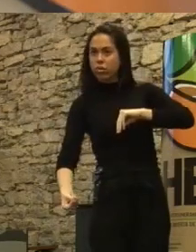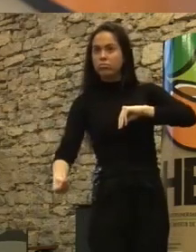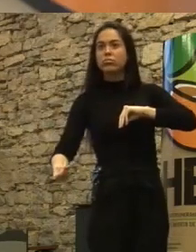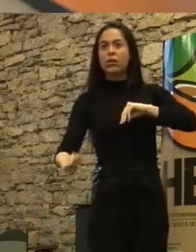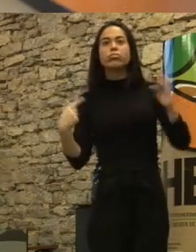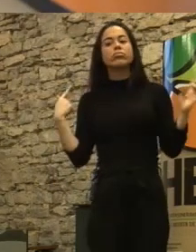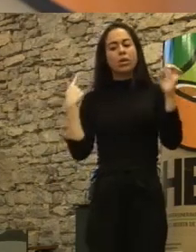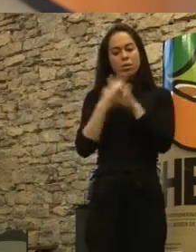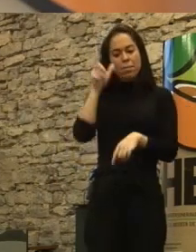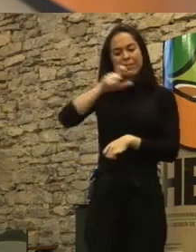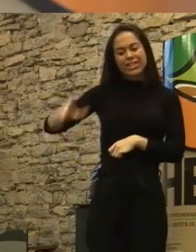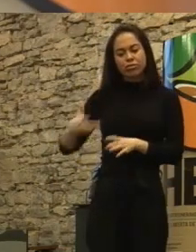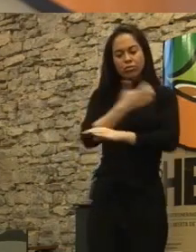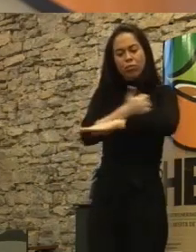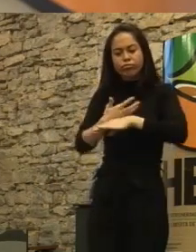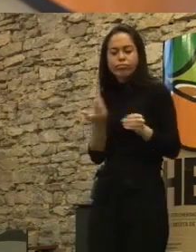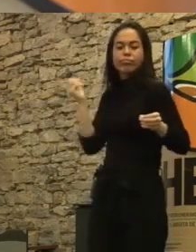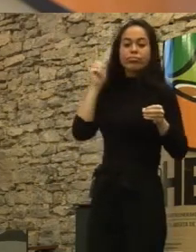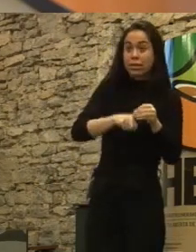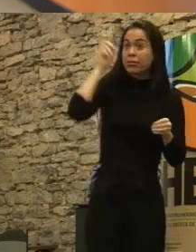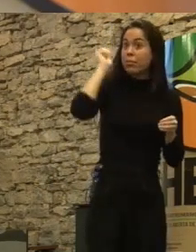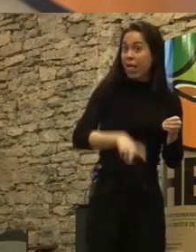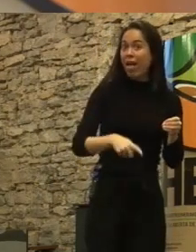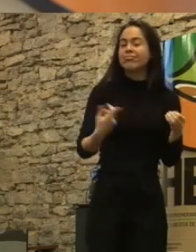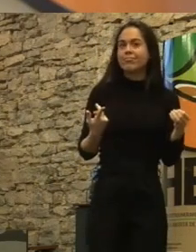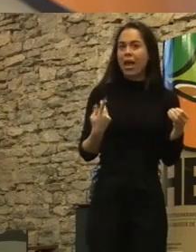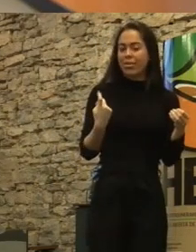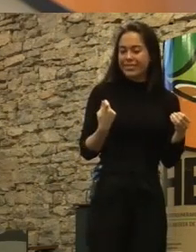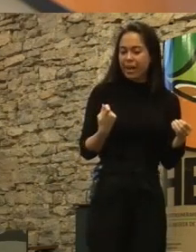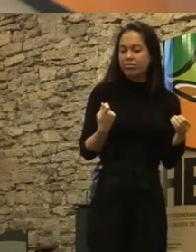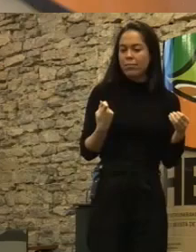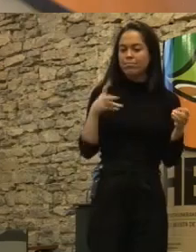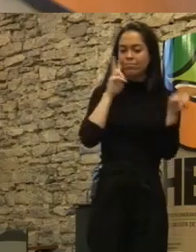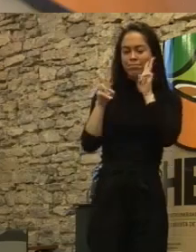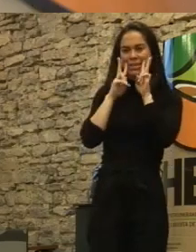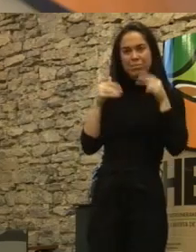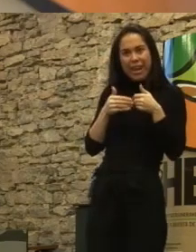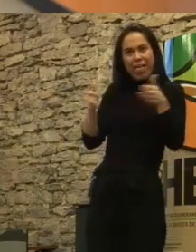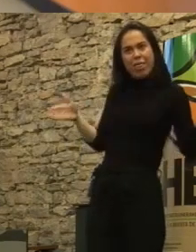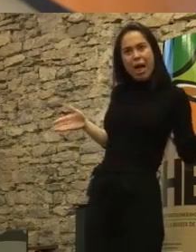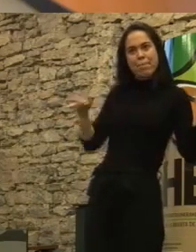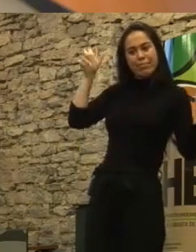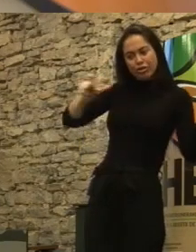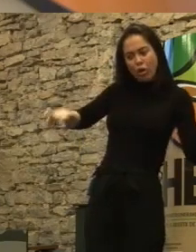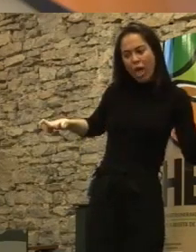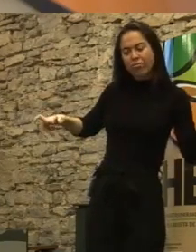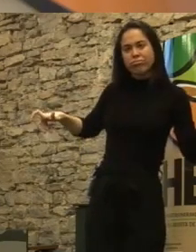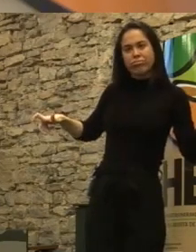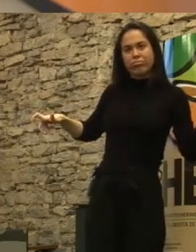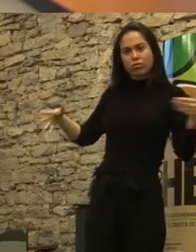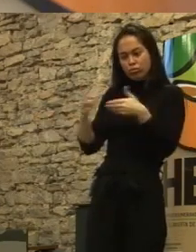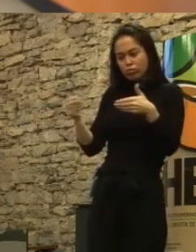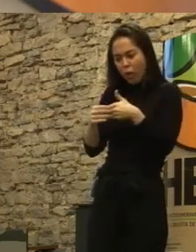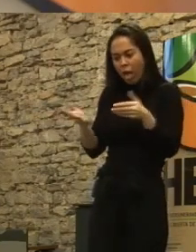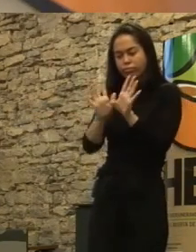en los asuntos públicos, dando mayor visibilidad también a ese trabajo comunitario compartido. Y para ello hemos puesto en marcha